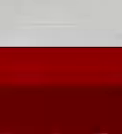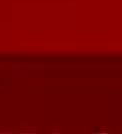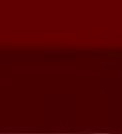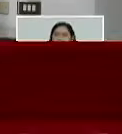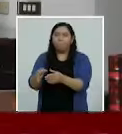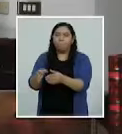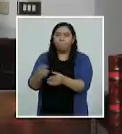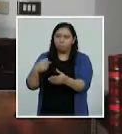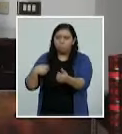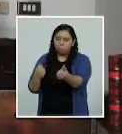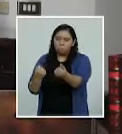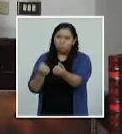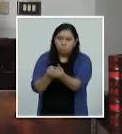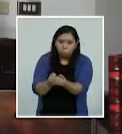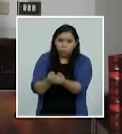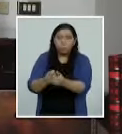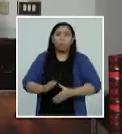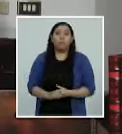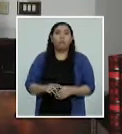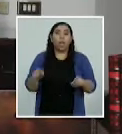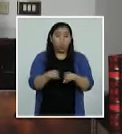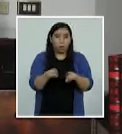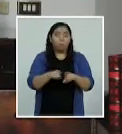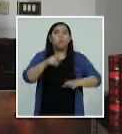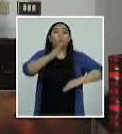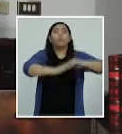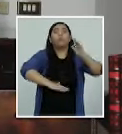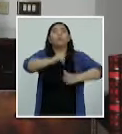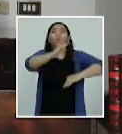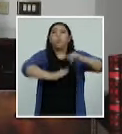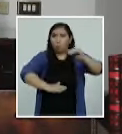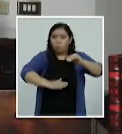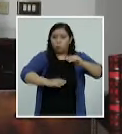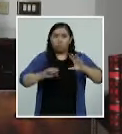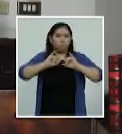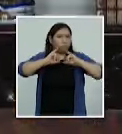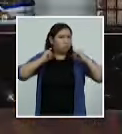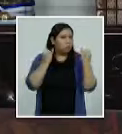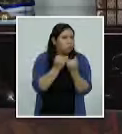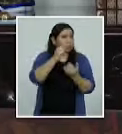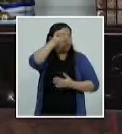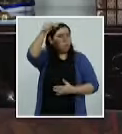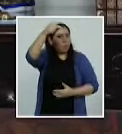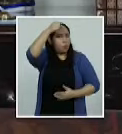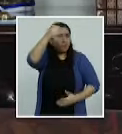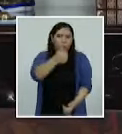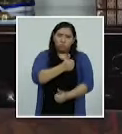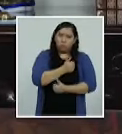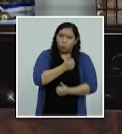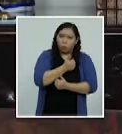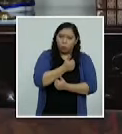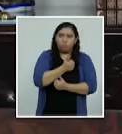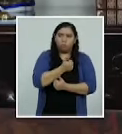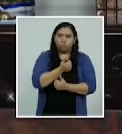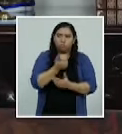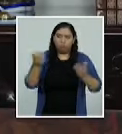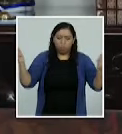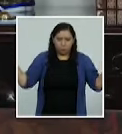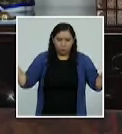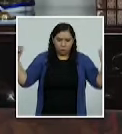mano con el sector de la construcción, junto a las instituciones de gobierno, las Fuerzas Armadas, trabajamos en un plan de rehabilitación